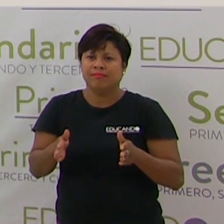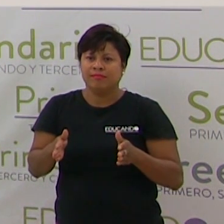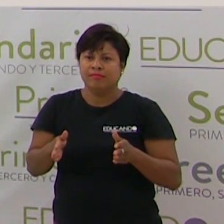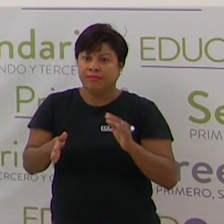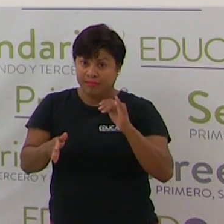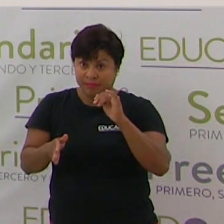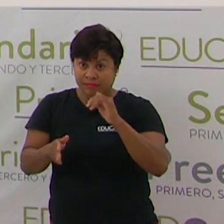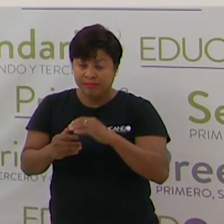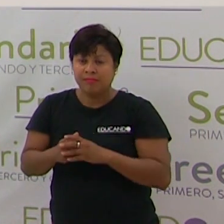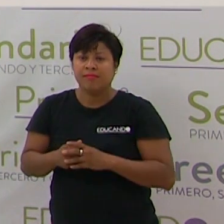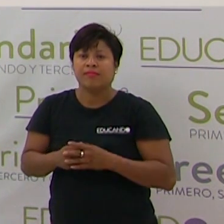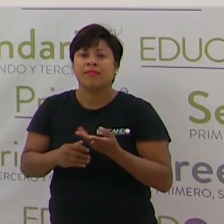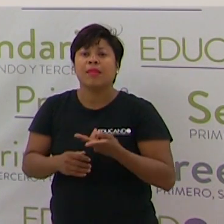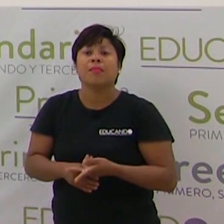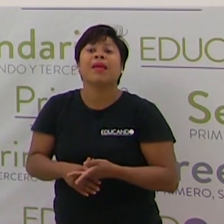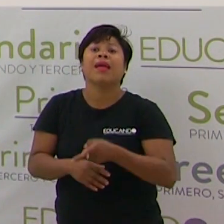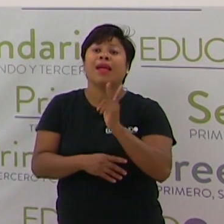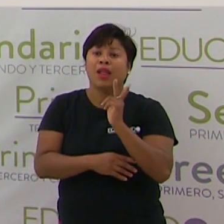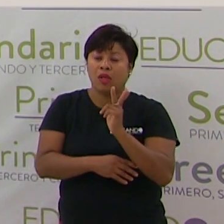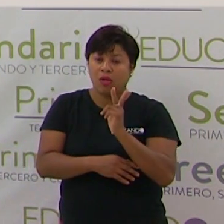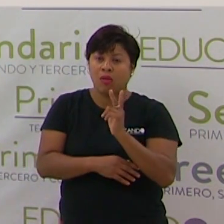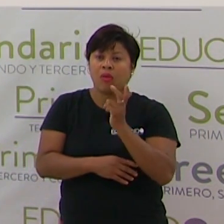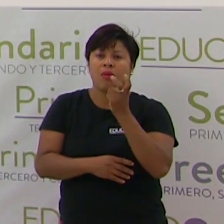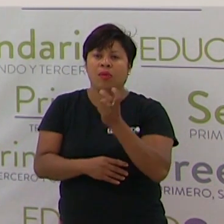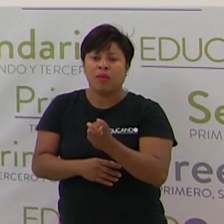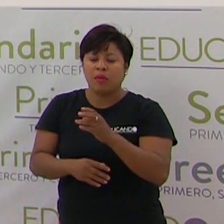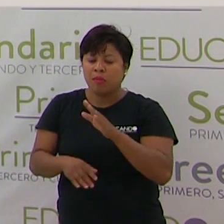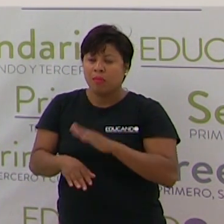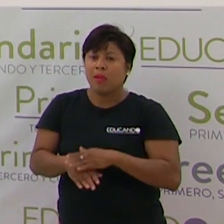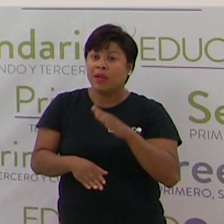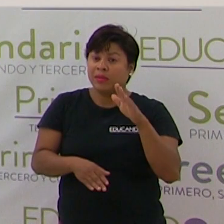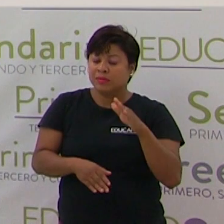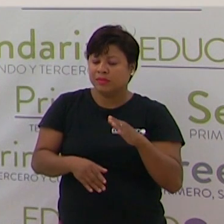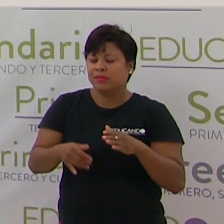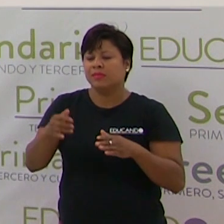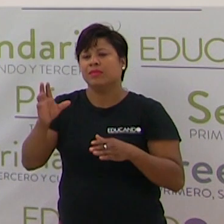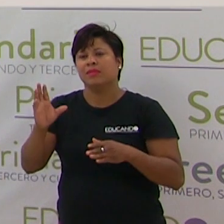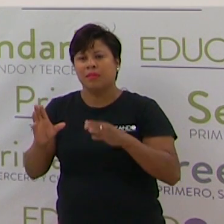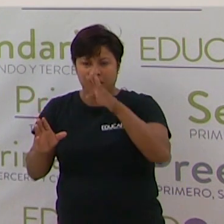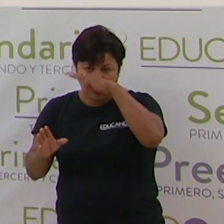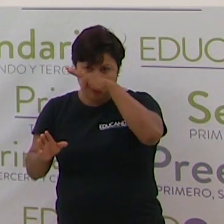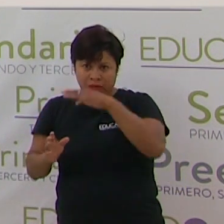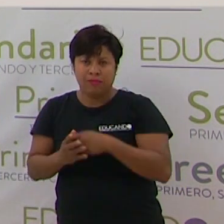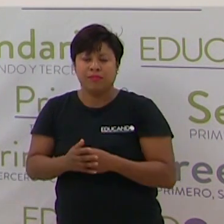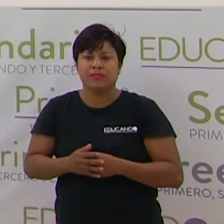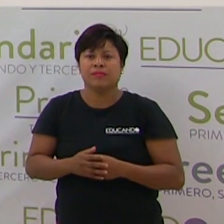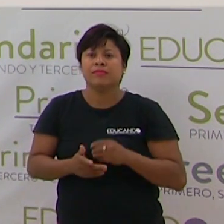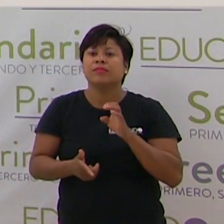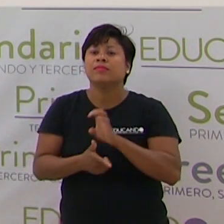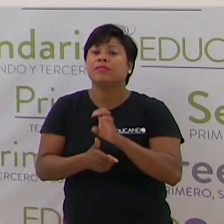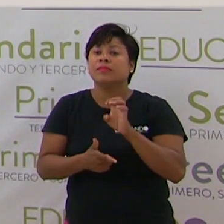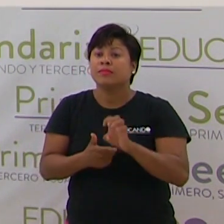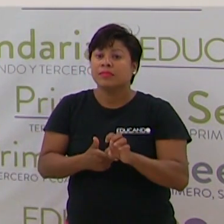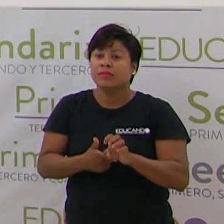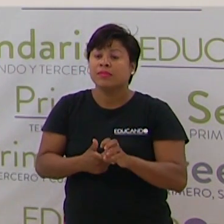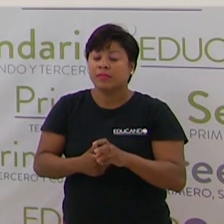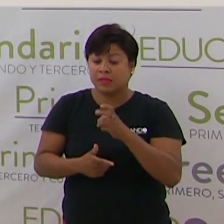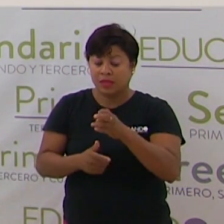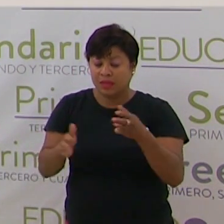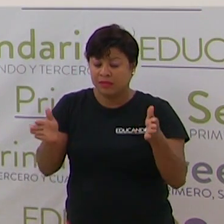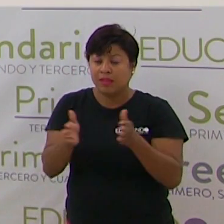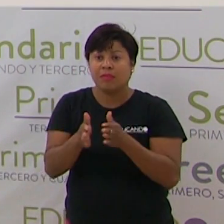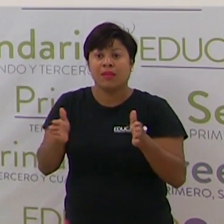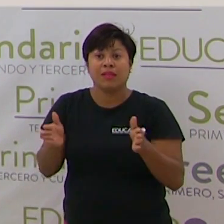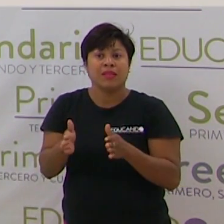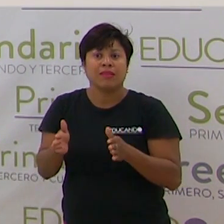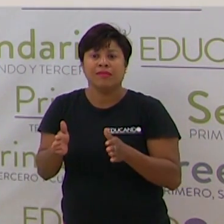¿sí? Pero resulta que este pesa más que este. Entonces aquí el tamaño